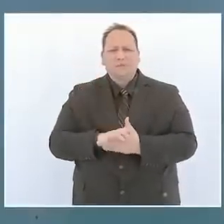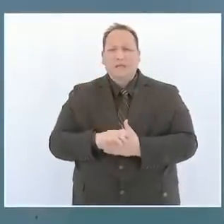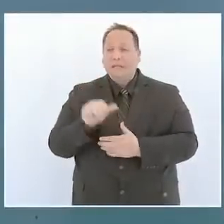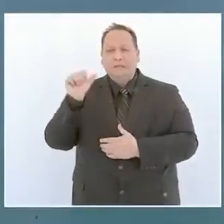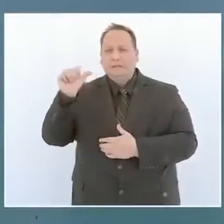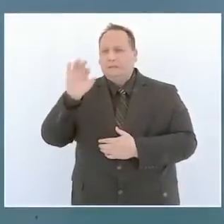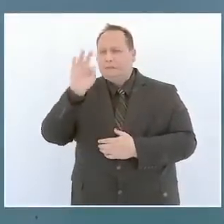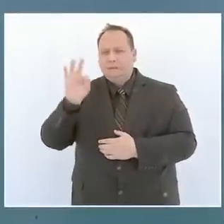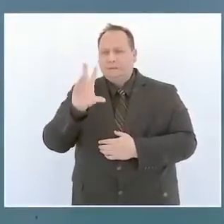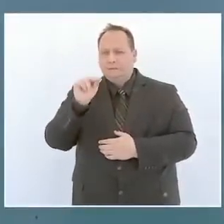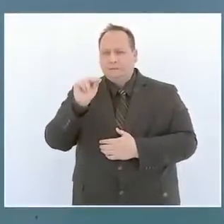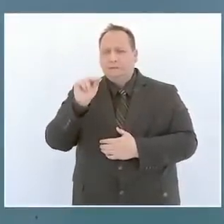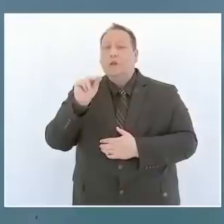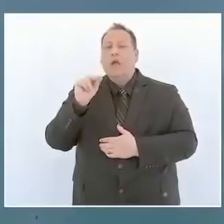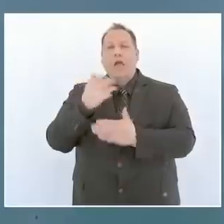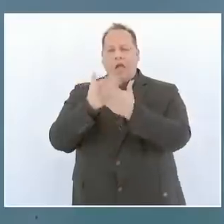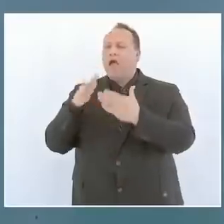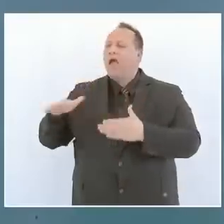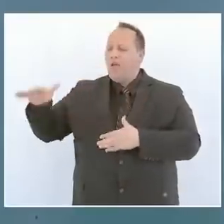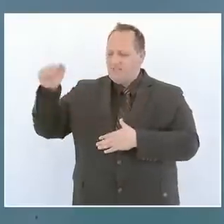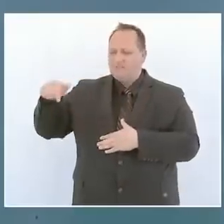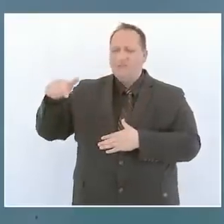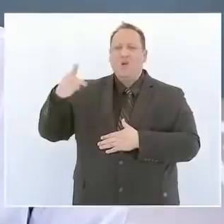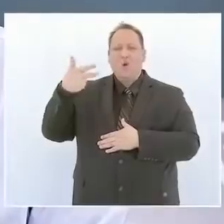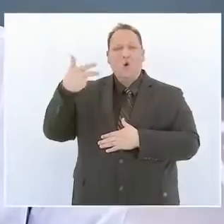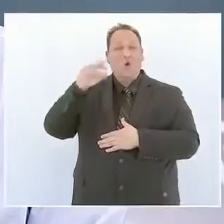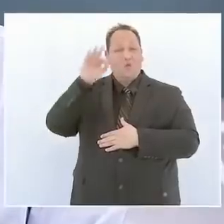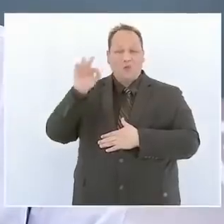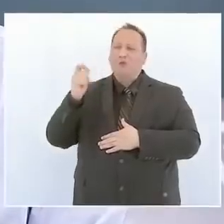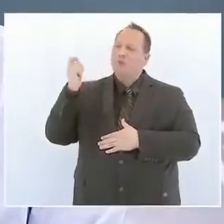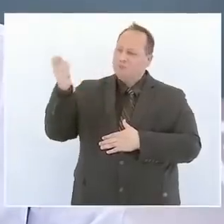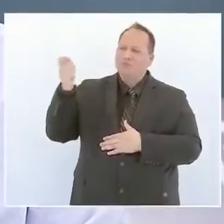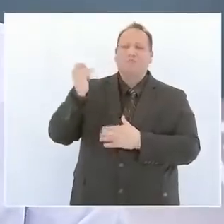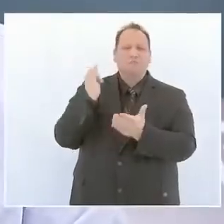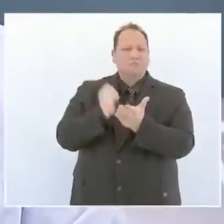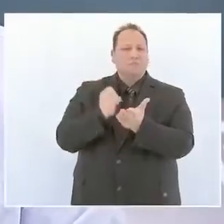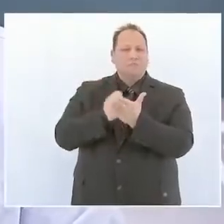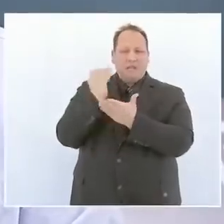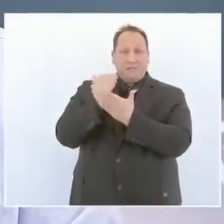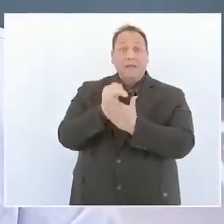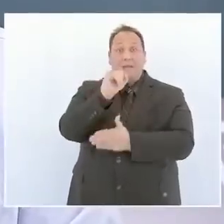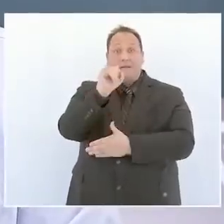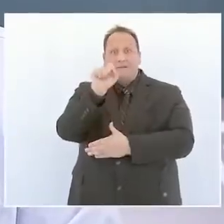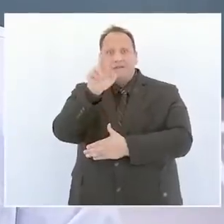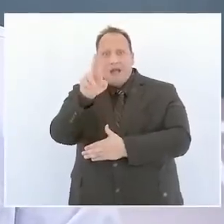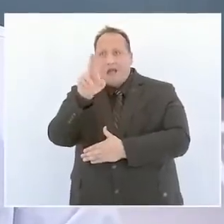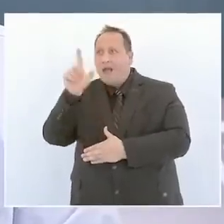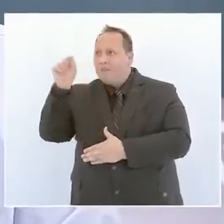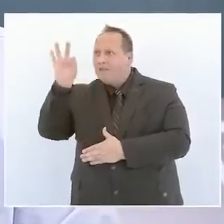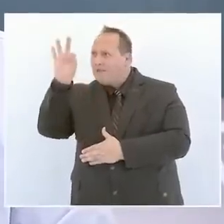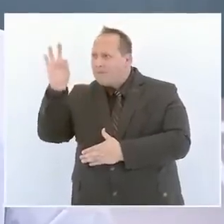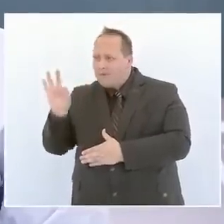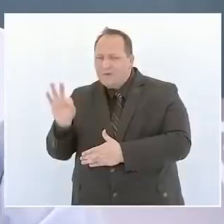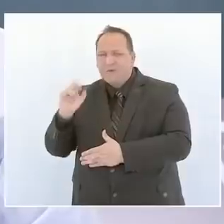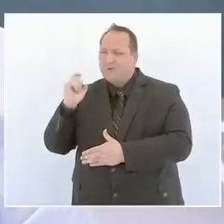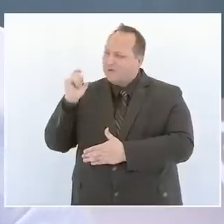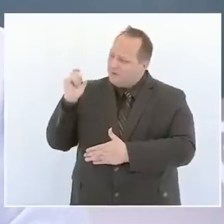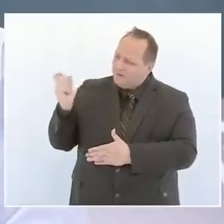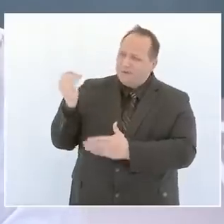al 16%, sino al 8%. El impuesto sobre la renta al 20%.